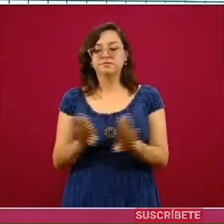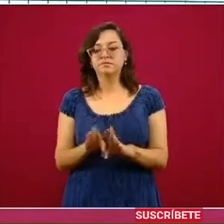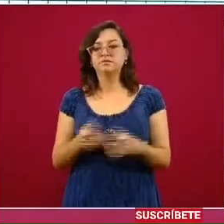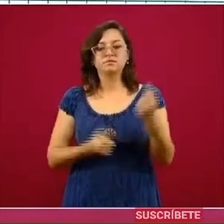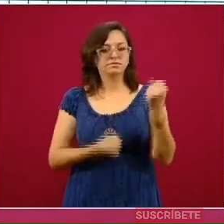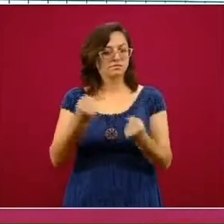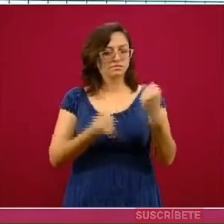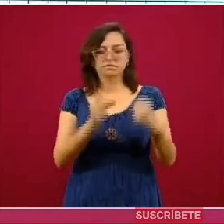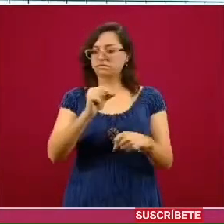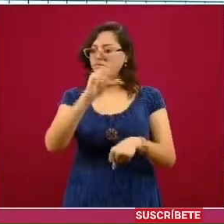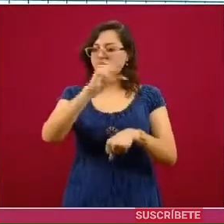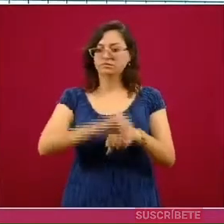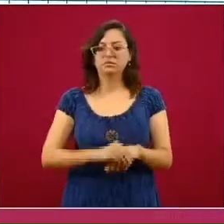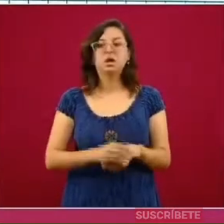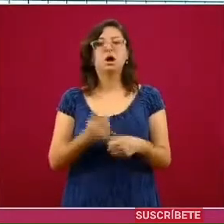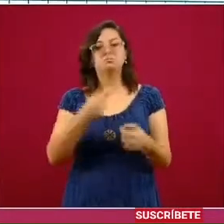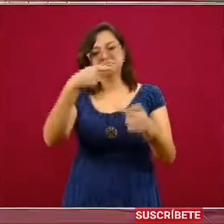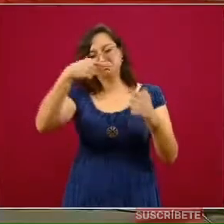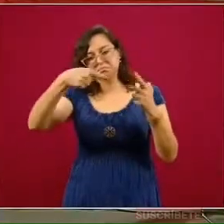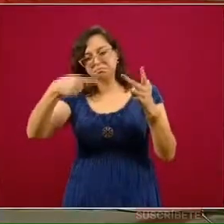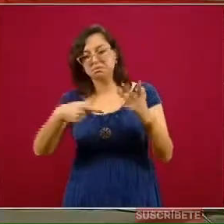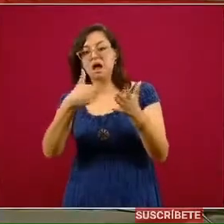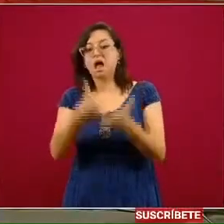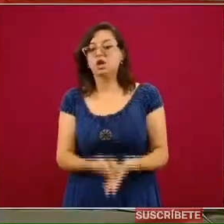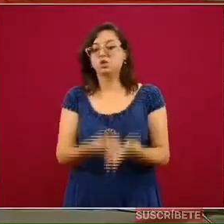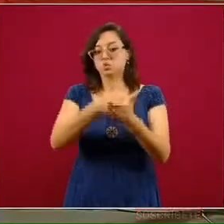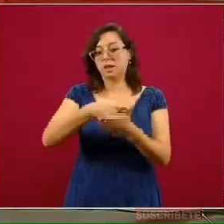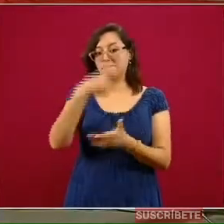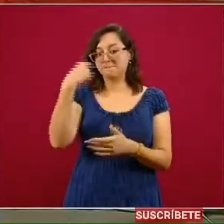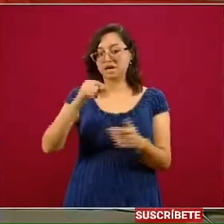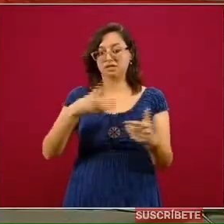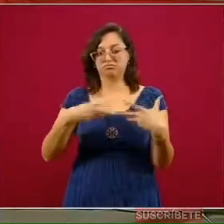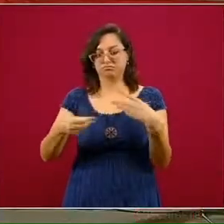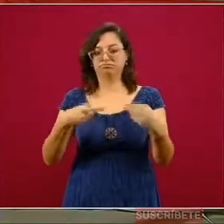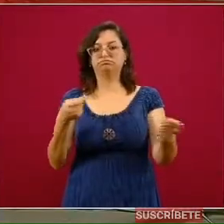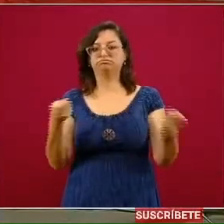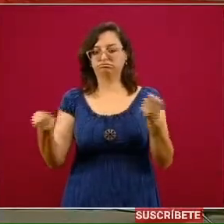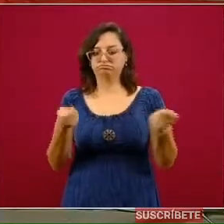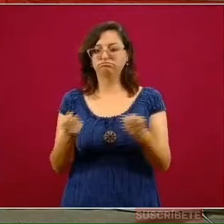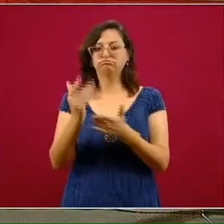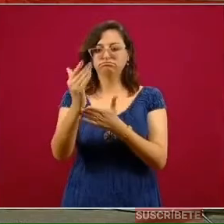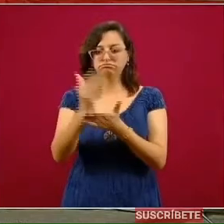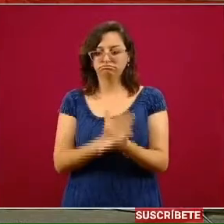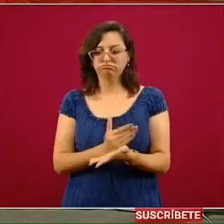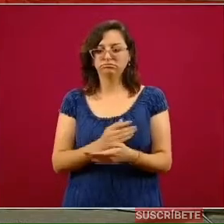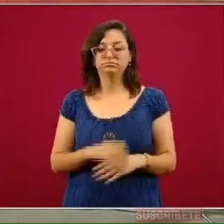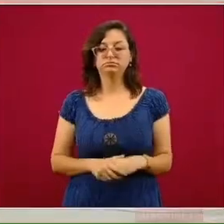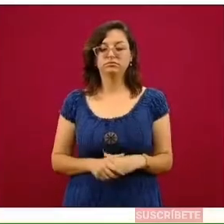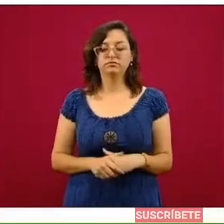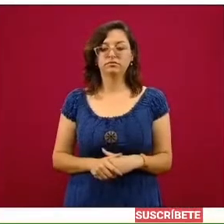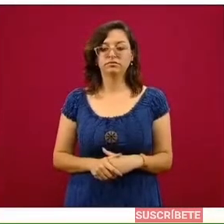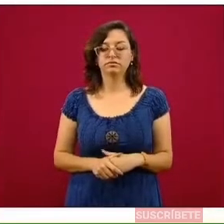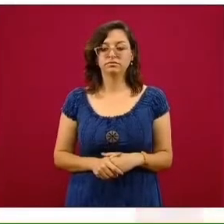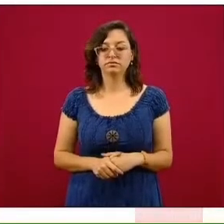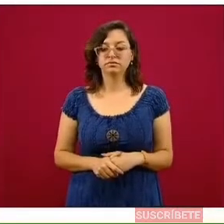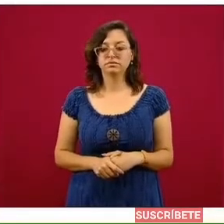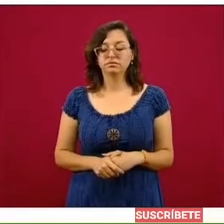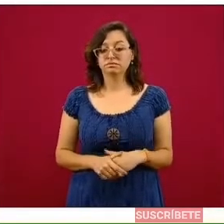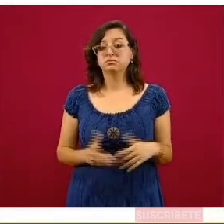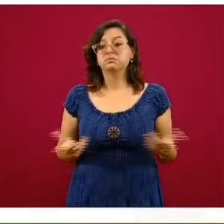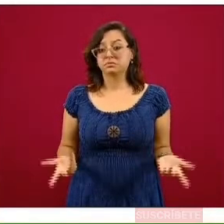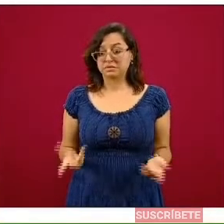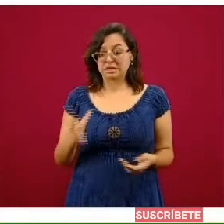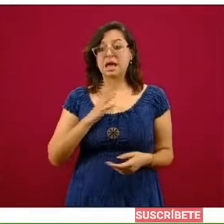y otros, que les ayudaron a mantener un buen control epidémico en términos de la transmisión. Eso no evita que tengan la